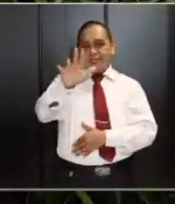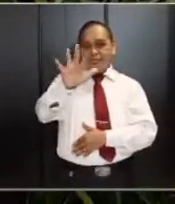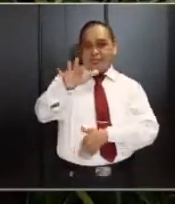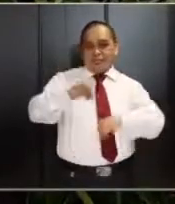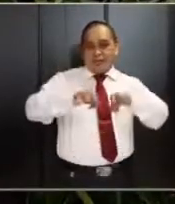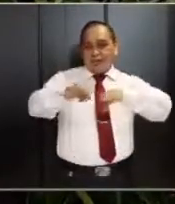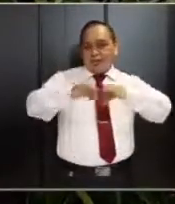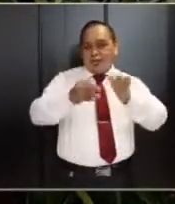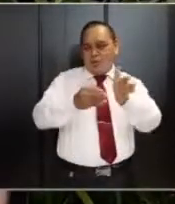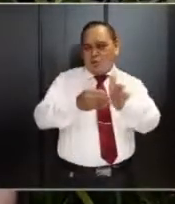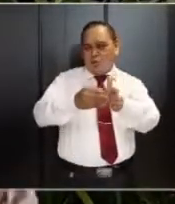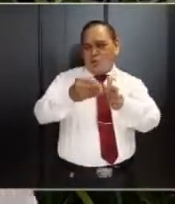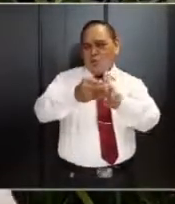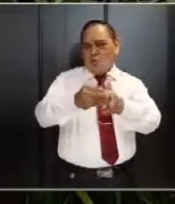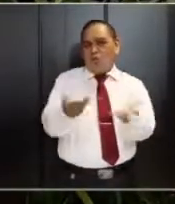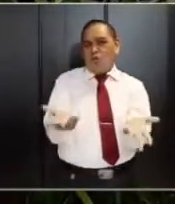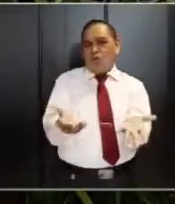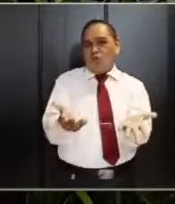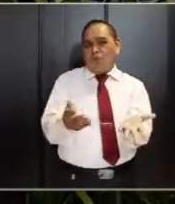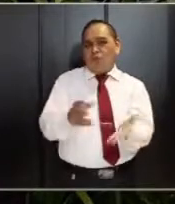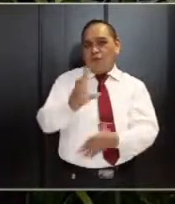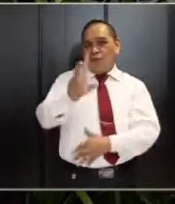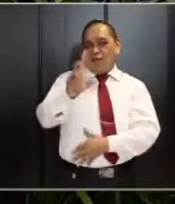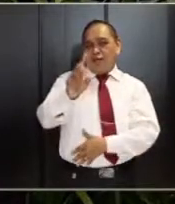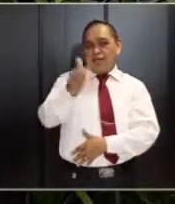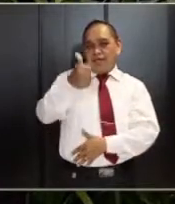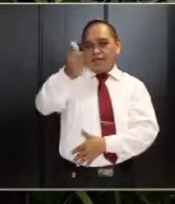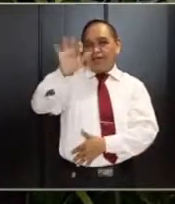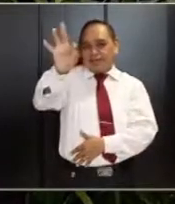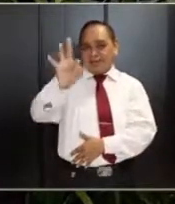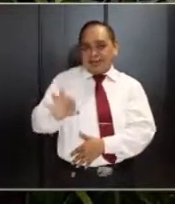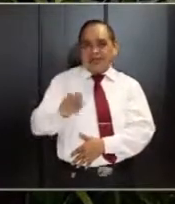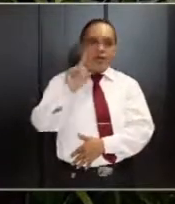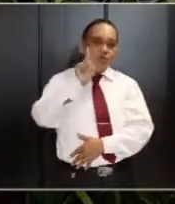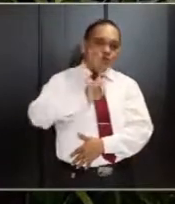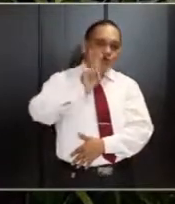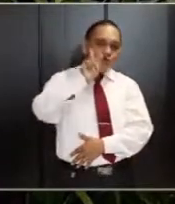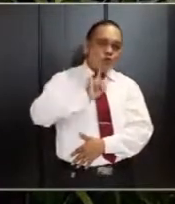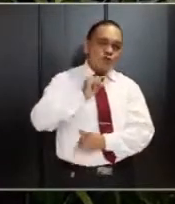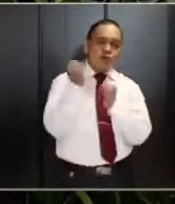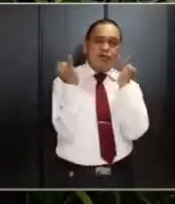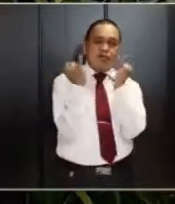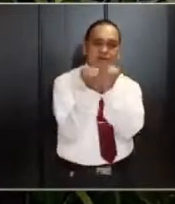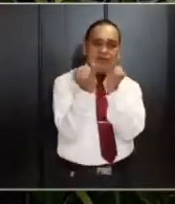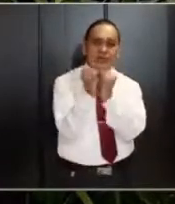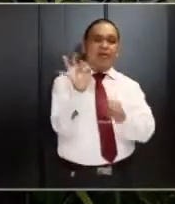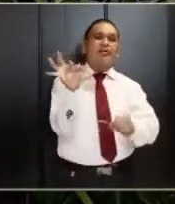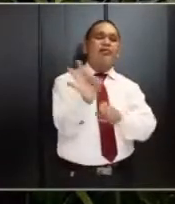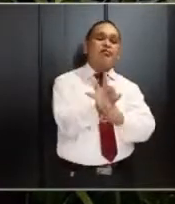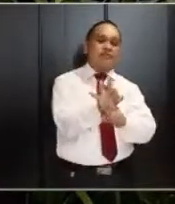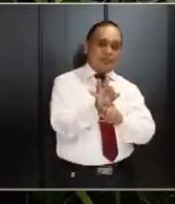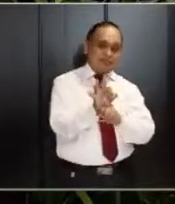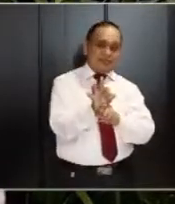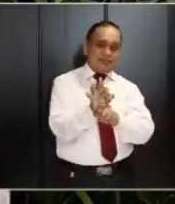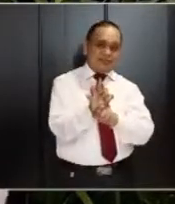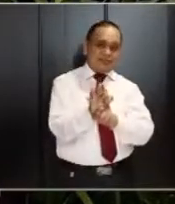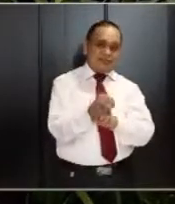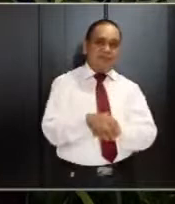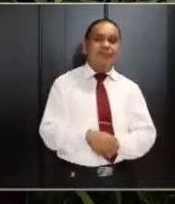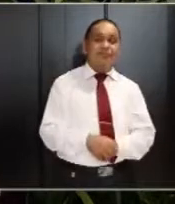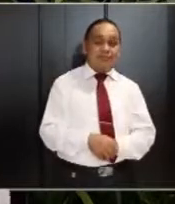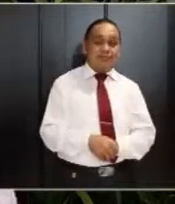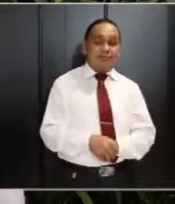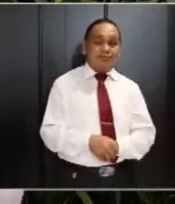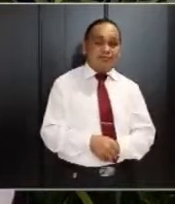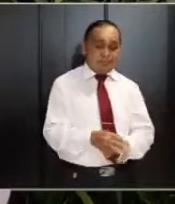empleos permanentes, de los cuales el 36% es para mujeres, sino también hay una serie de beneficios. Por ejemplo, la fibra